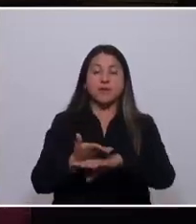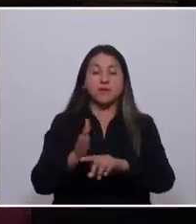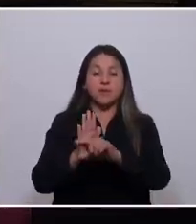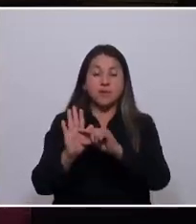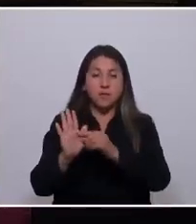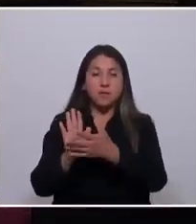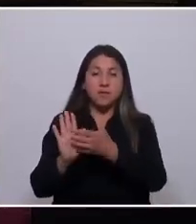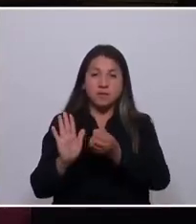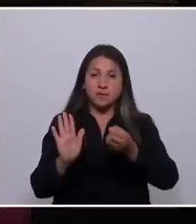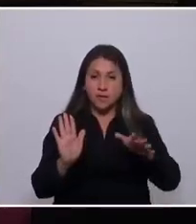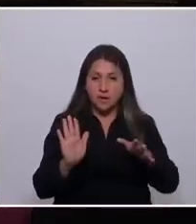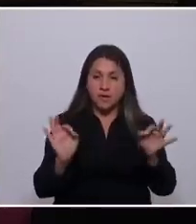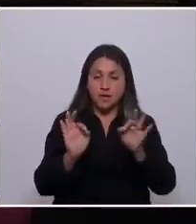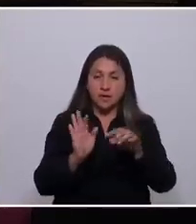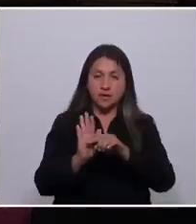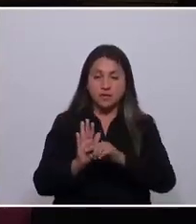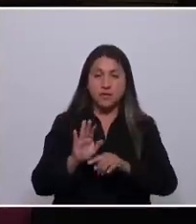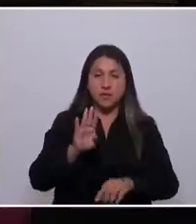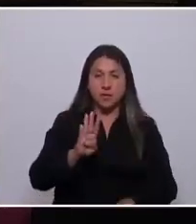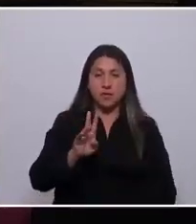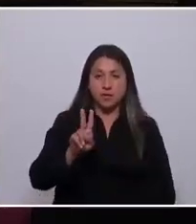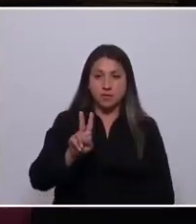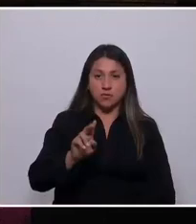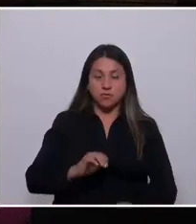Sí, vamos a retirar la indicación número 42.